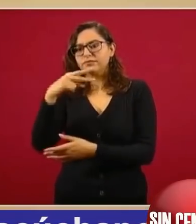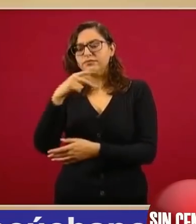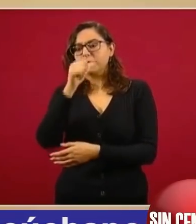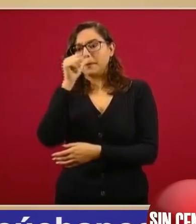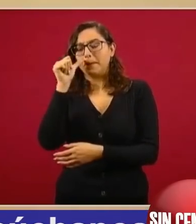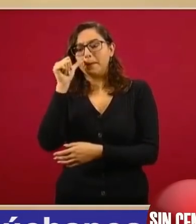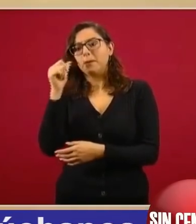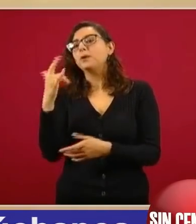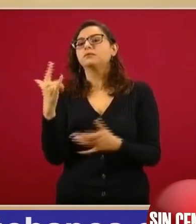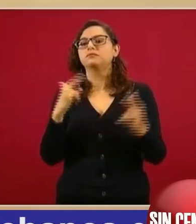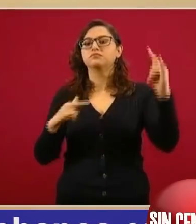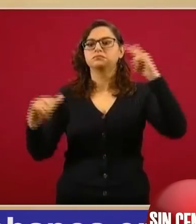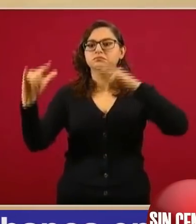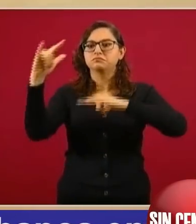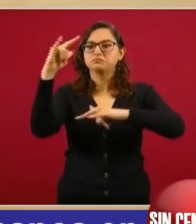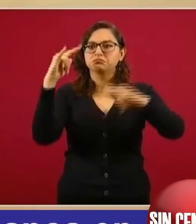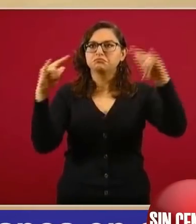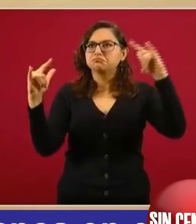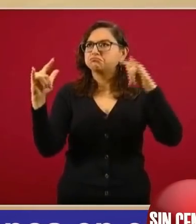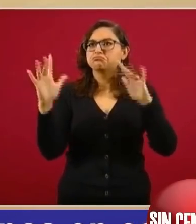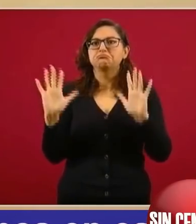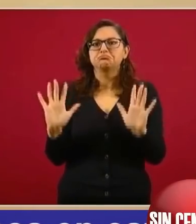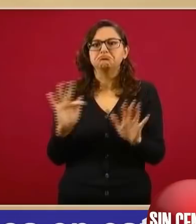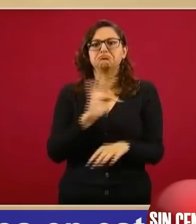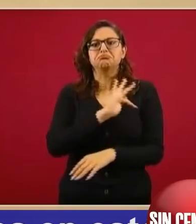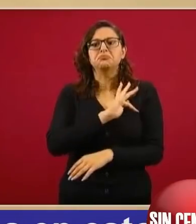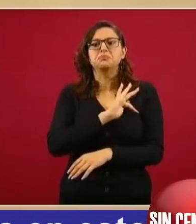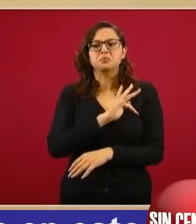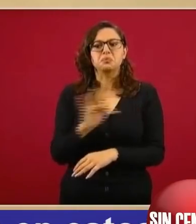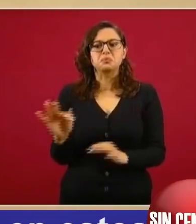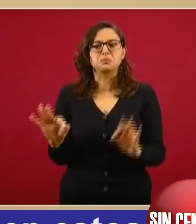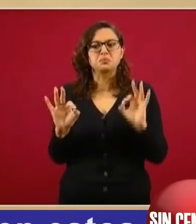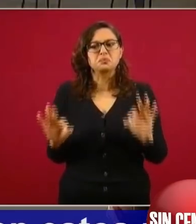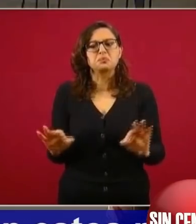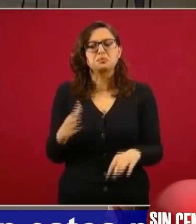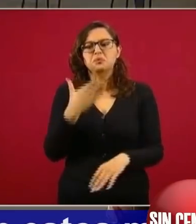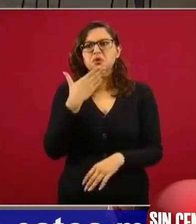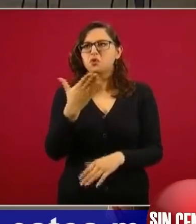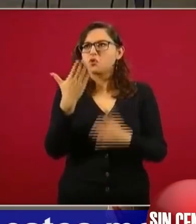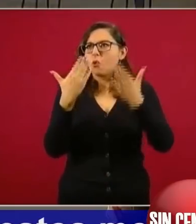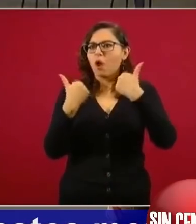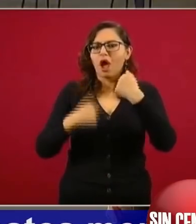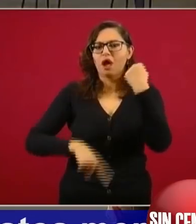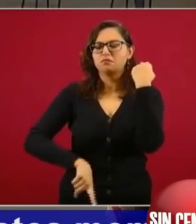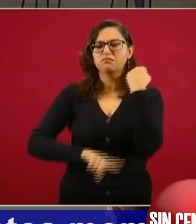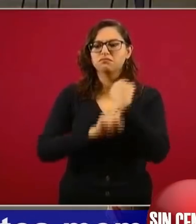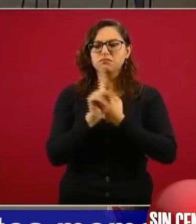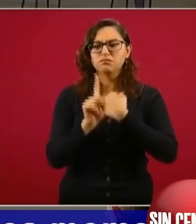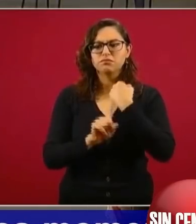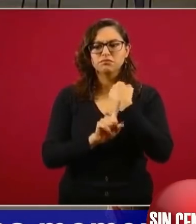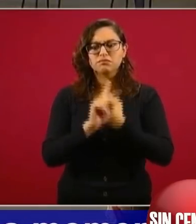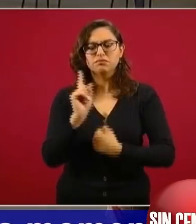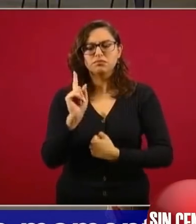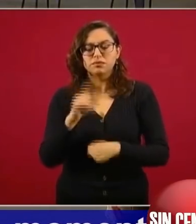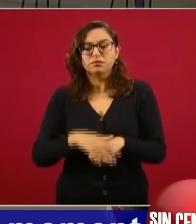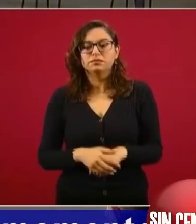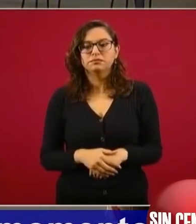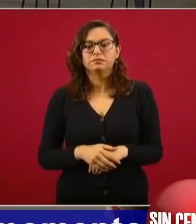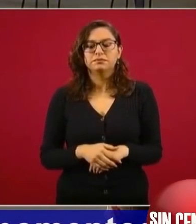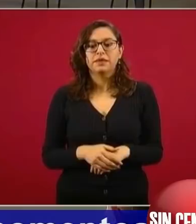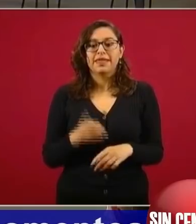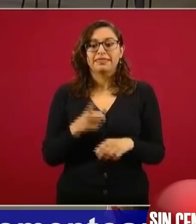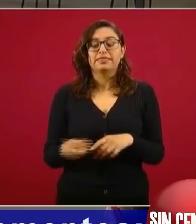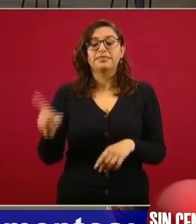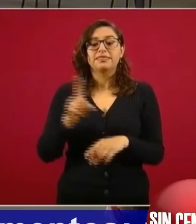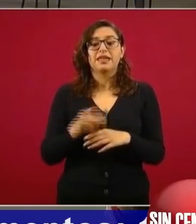Juárez era totalmente compatible. La conclusión del estudio revela que es técnicamente factible, se dijo desde